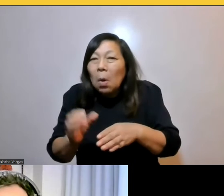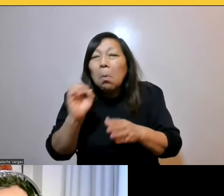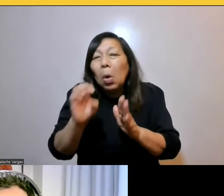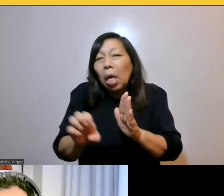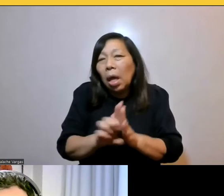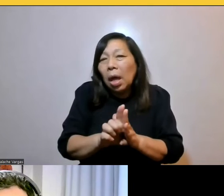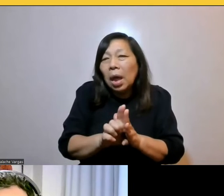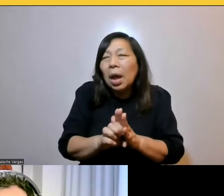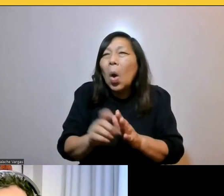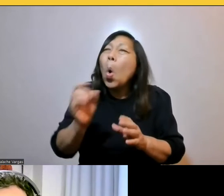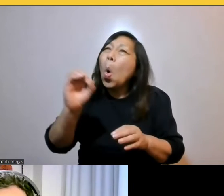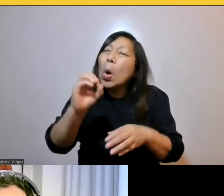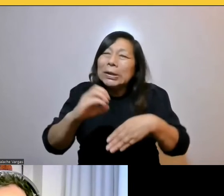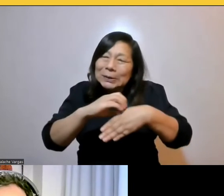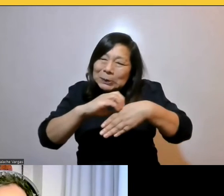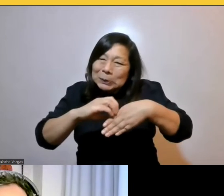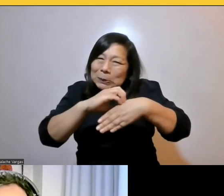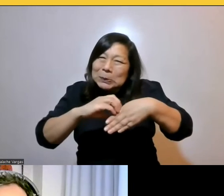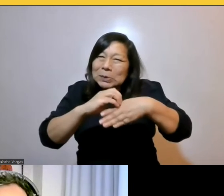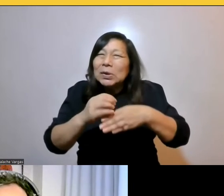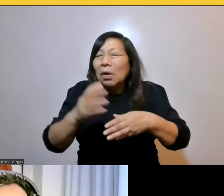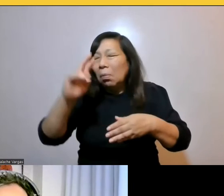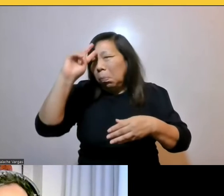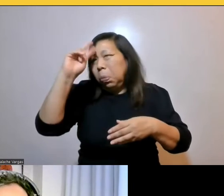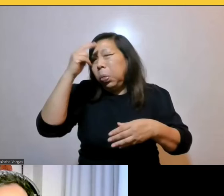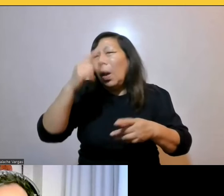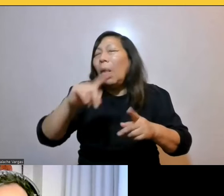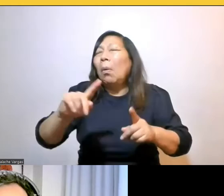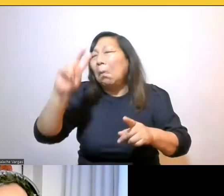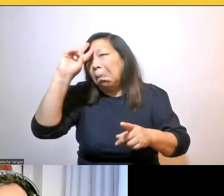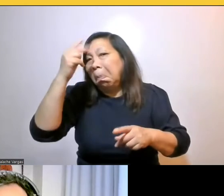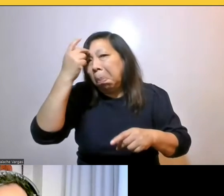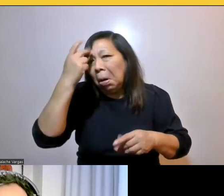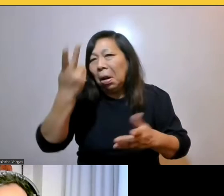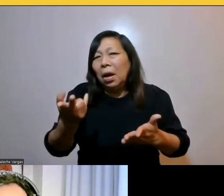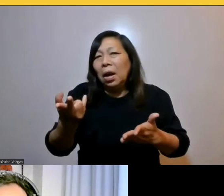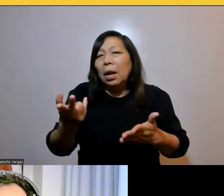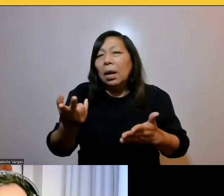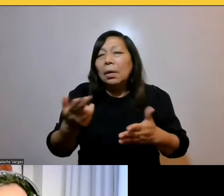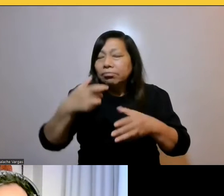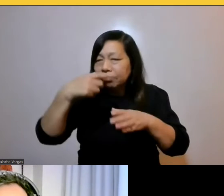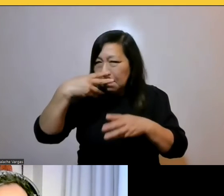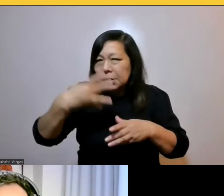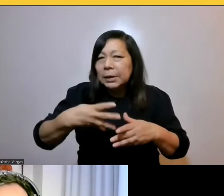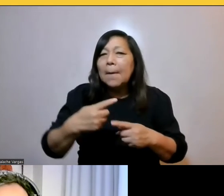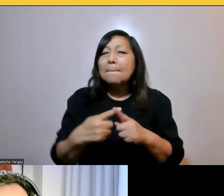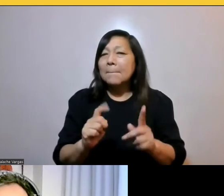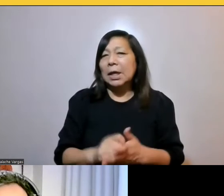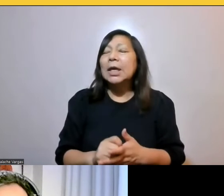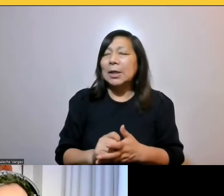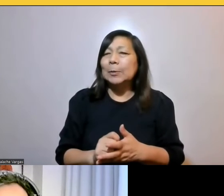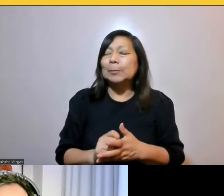ejemplo, por una alergia, que a veces eso es lo que confunde y eso se ve al examen físico. Pero,